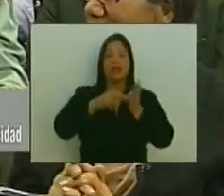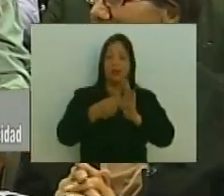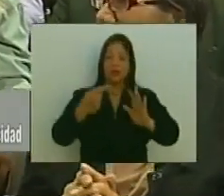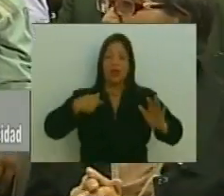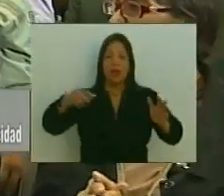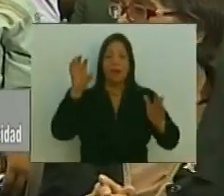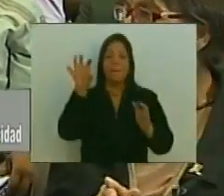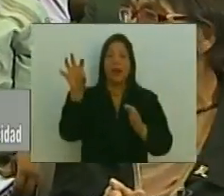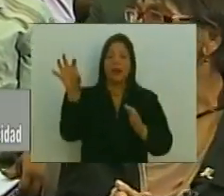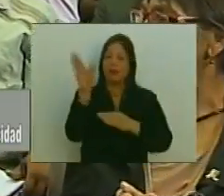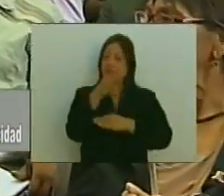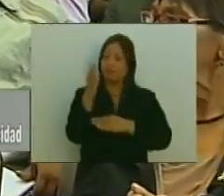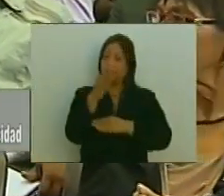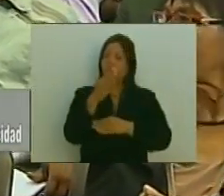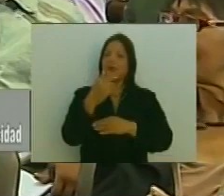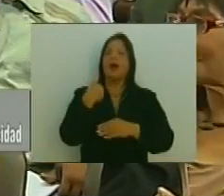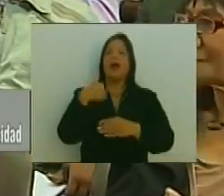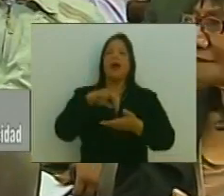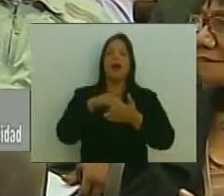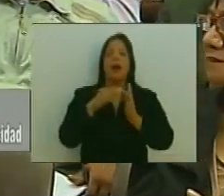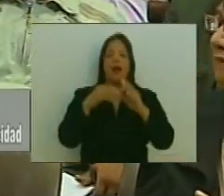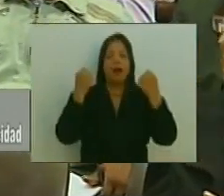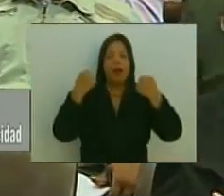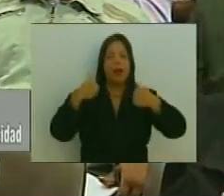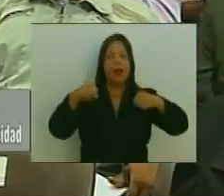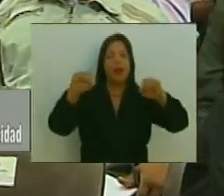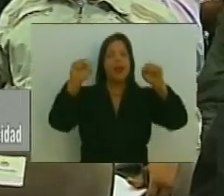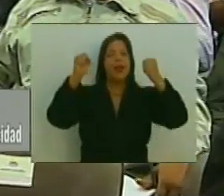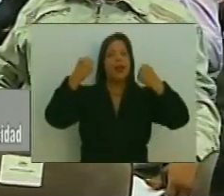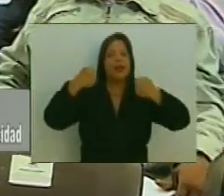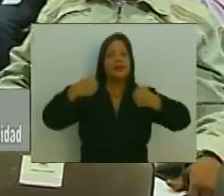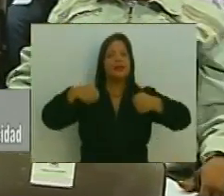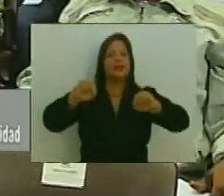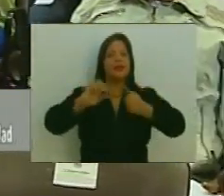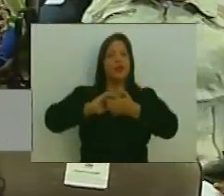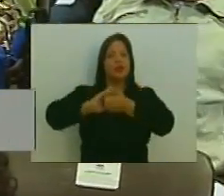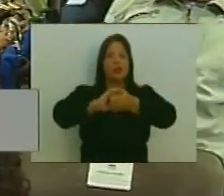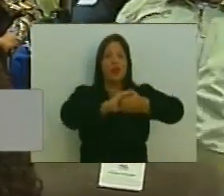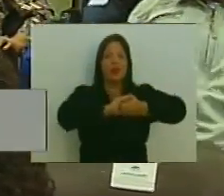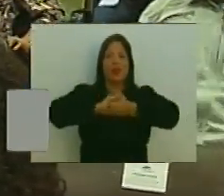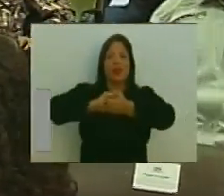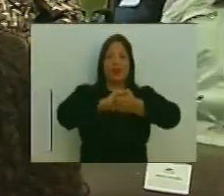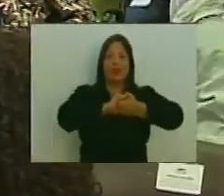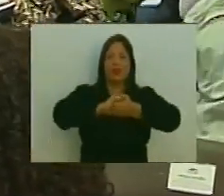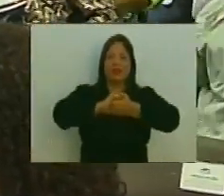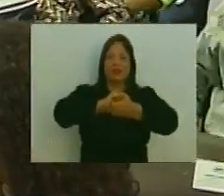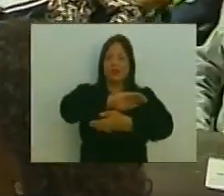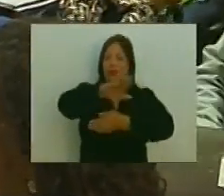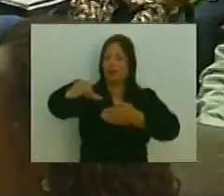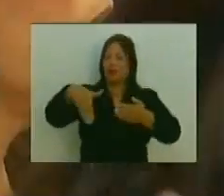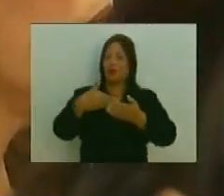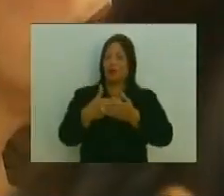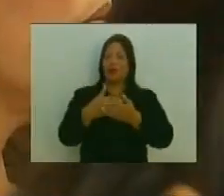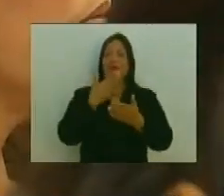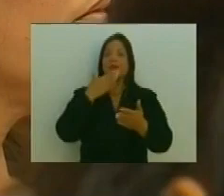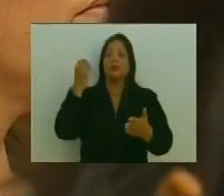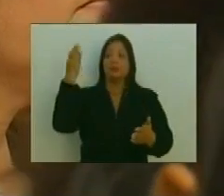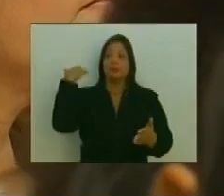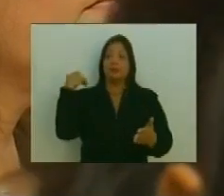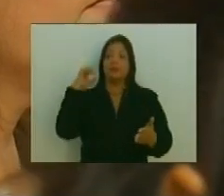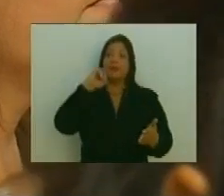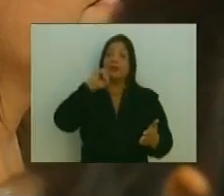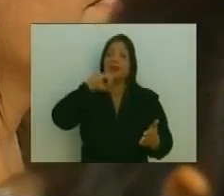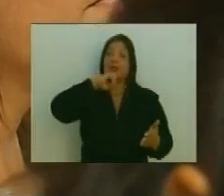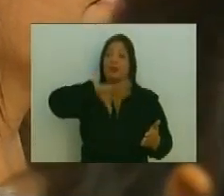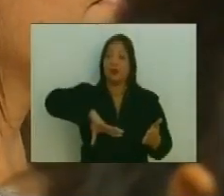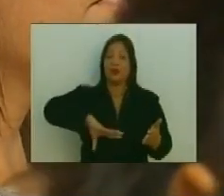todos, debemos estar dispuestos a ese ejercicio de la solidaridad. Camaradas, históricamente